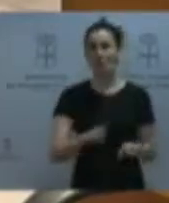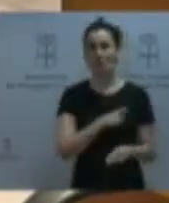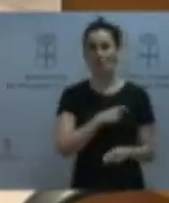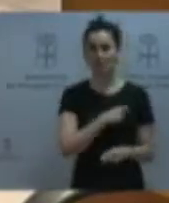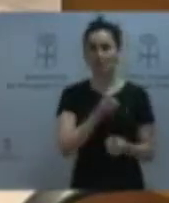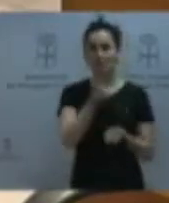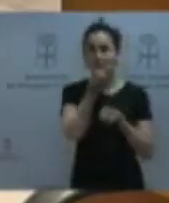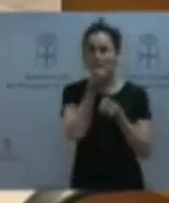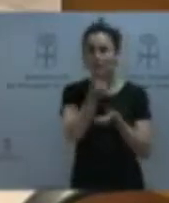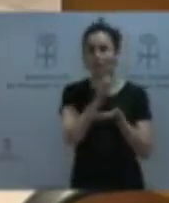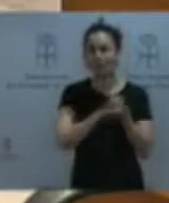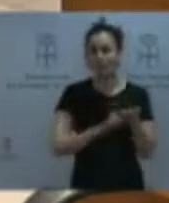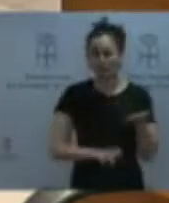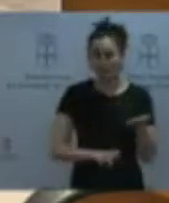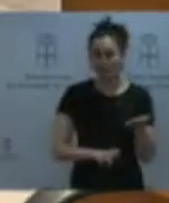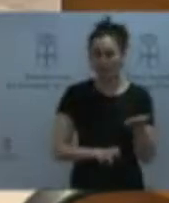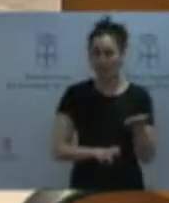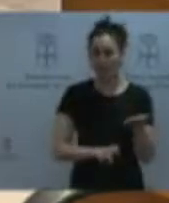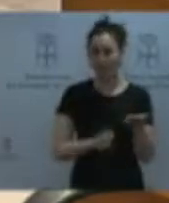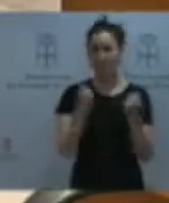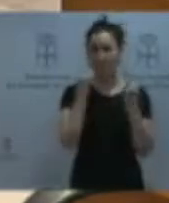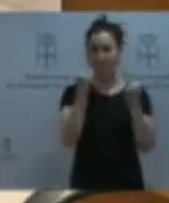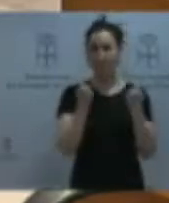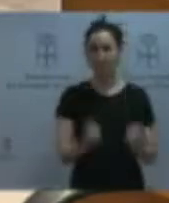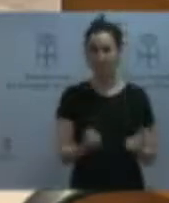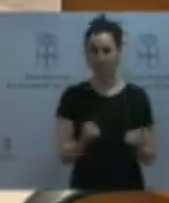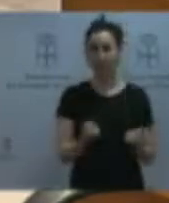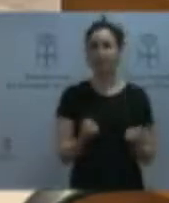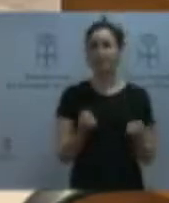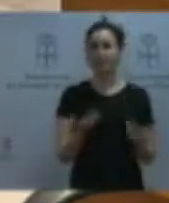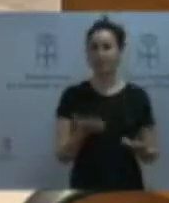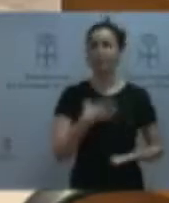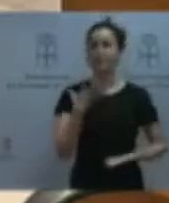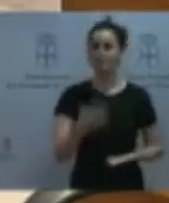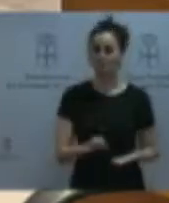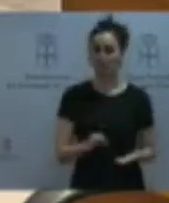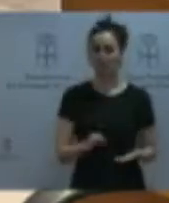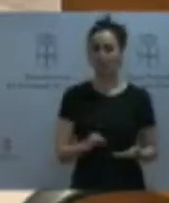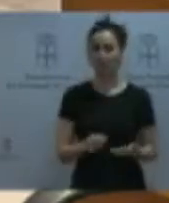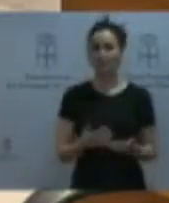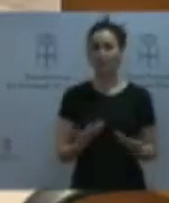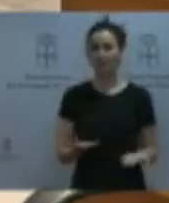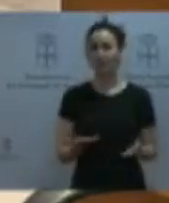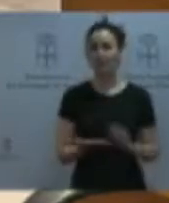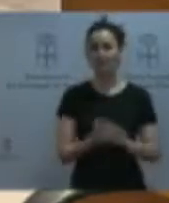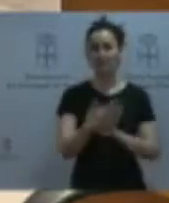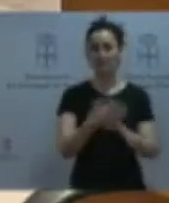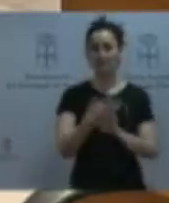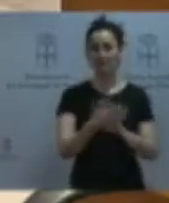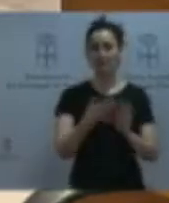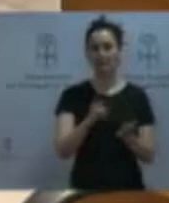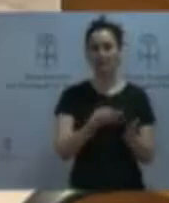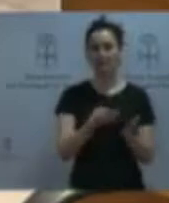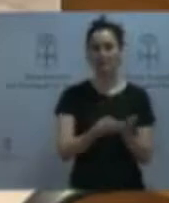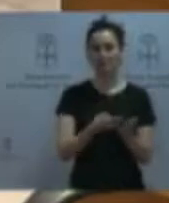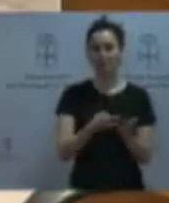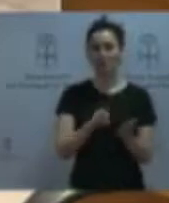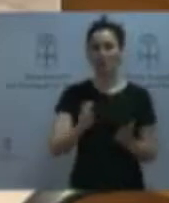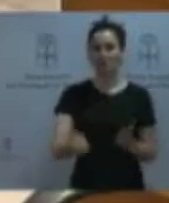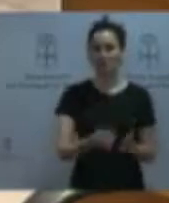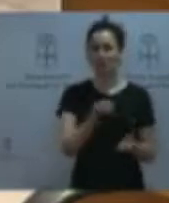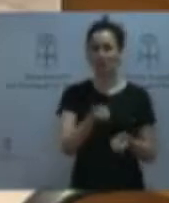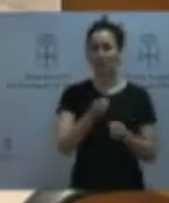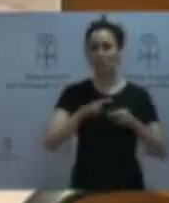expertos que se consideren oportunos en función. Estamos hablando, además, de proyectos de investigación, desarrollo e innovación que, por su temática,